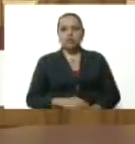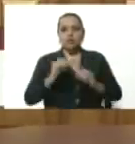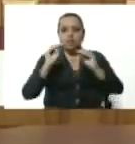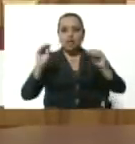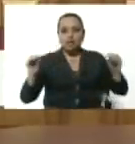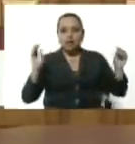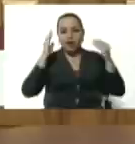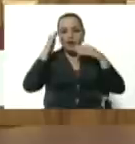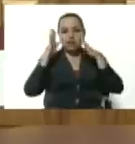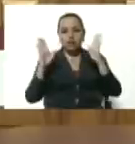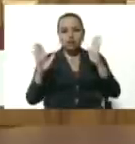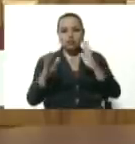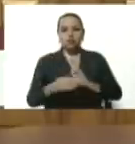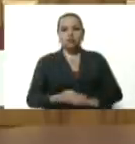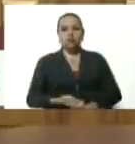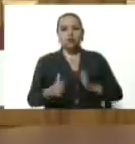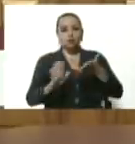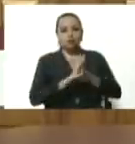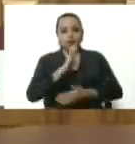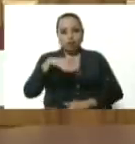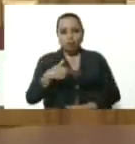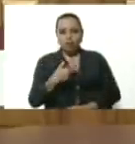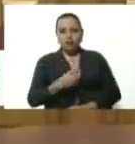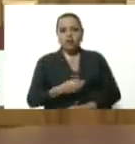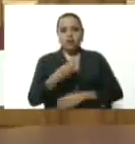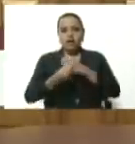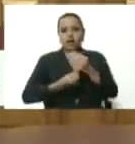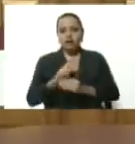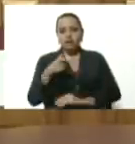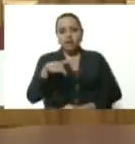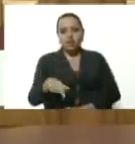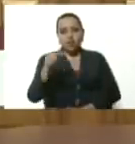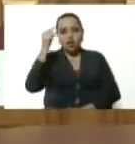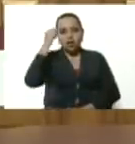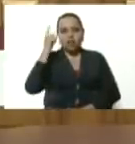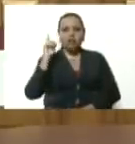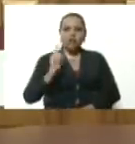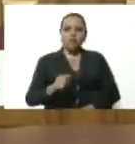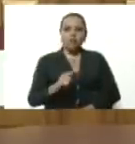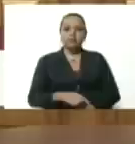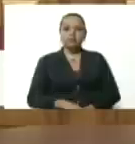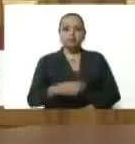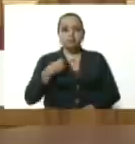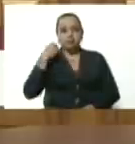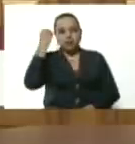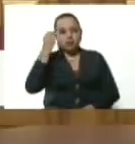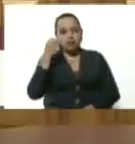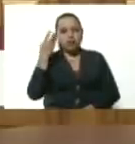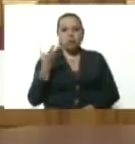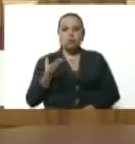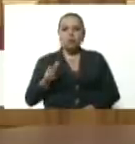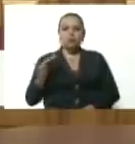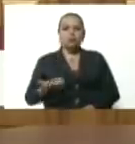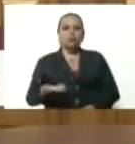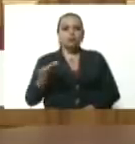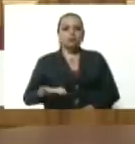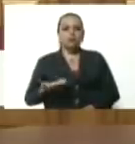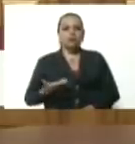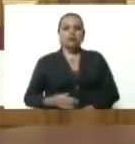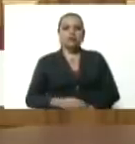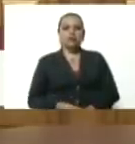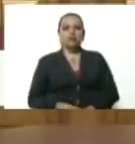atención ante lo que pudiera ocurrir el día de hoy. De tal manera que me pareció muy prudente, muy